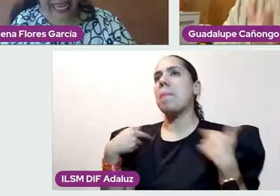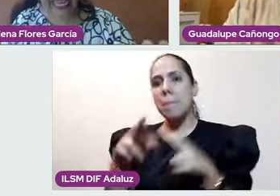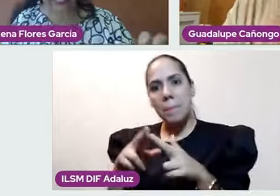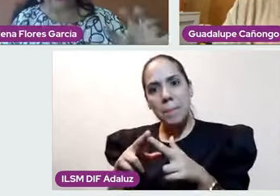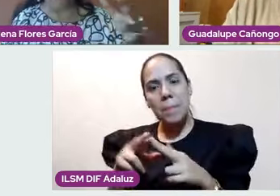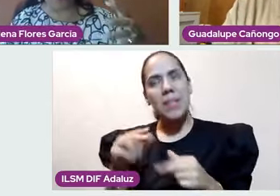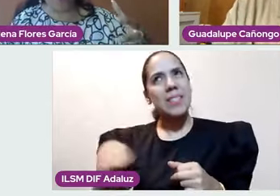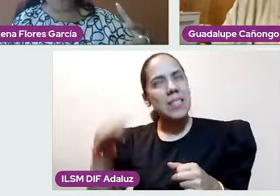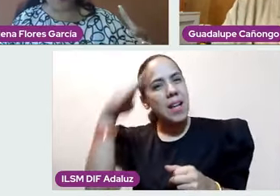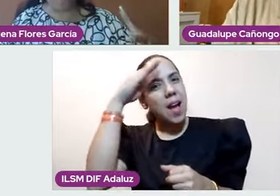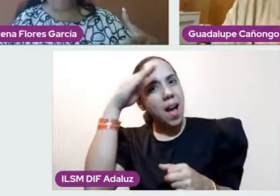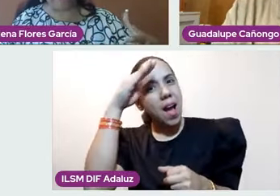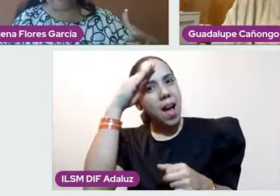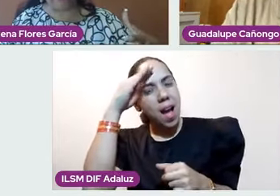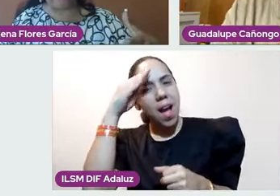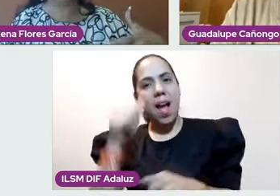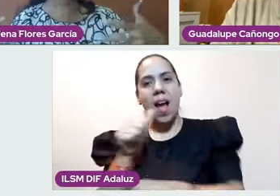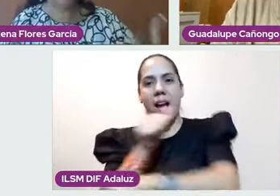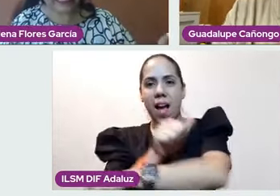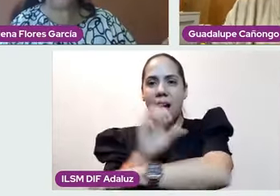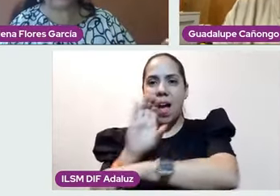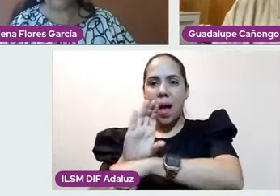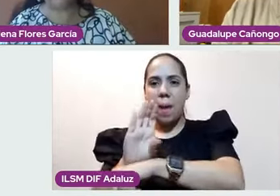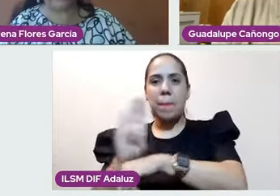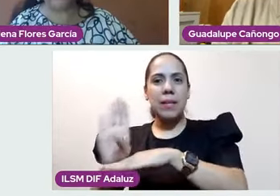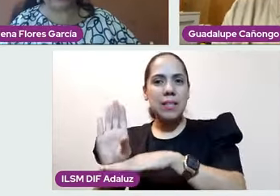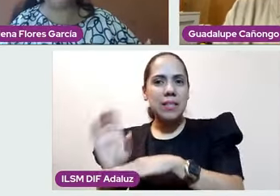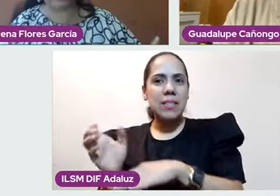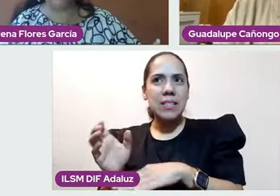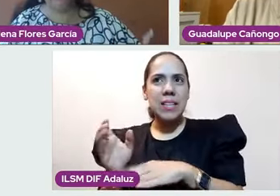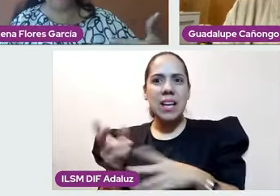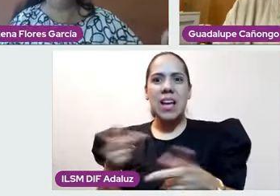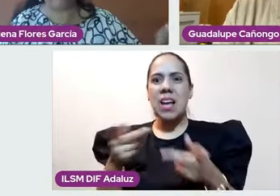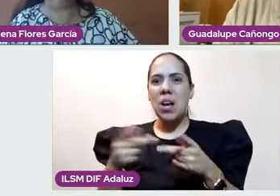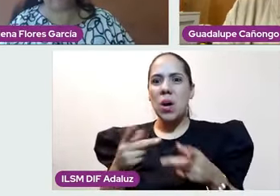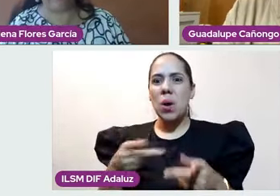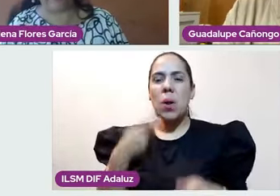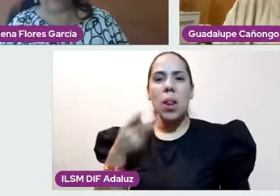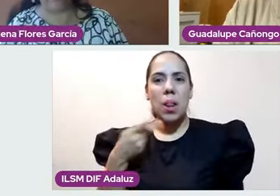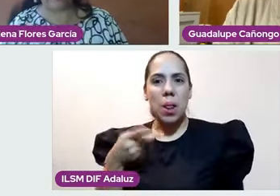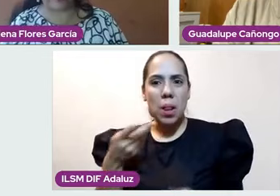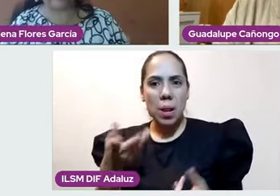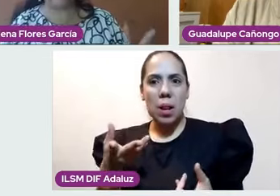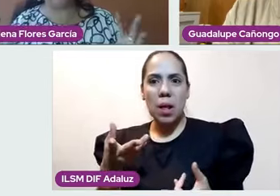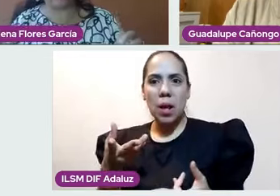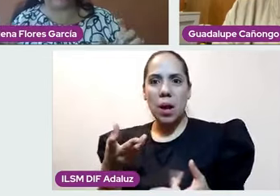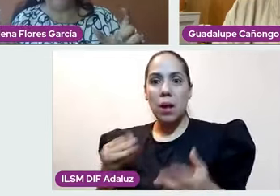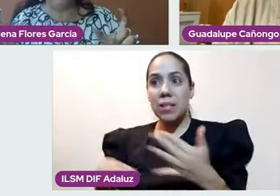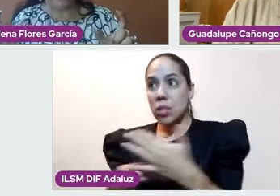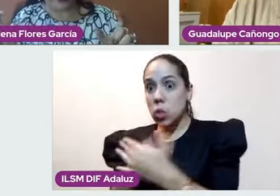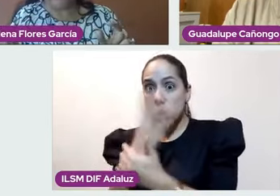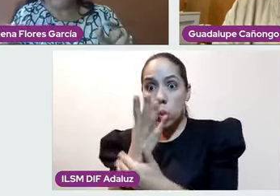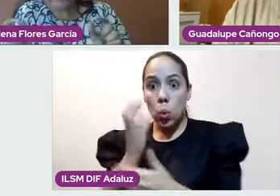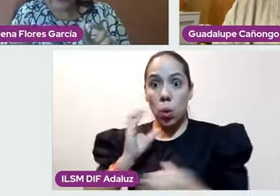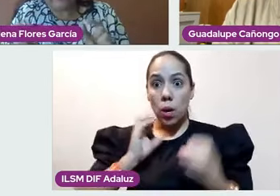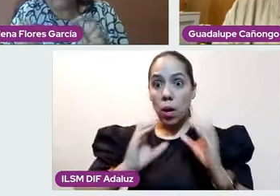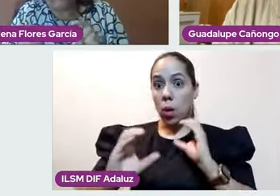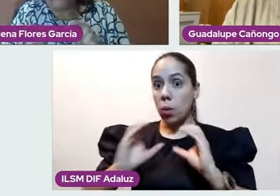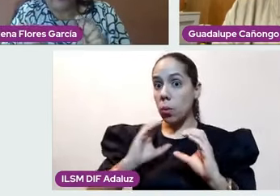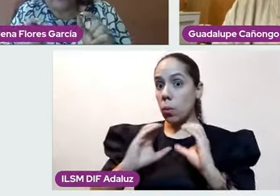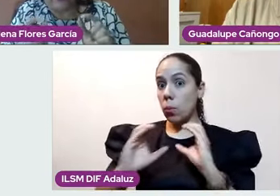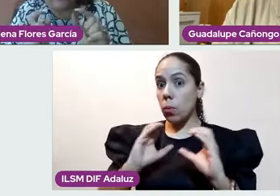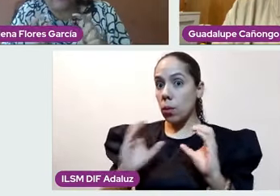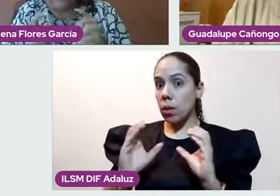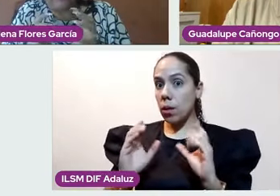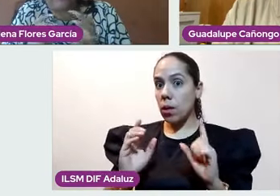se como lingüística, es decir, esta nueva forma de comunicarse donde hay